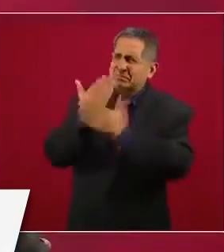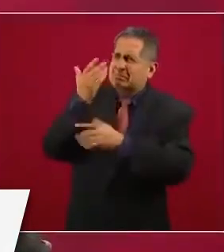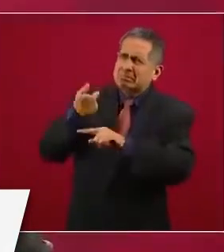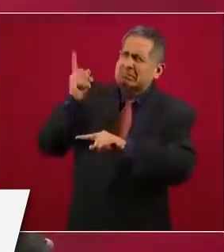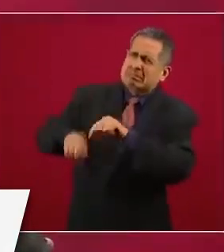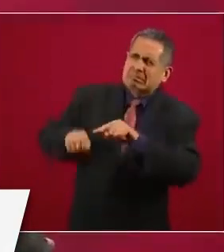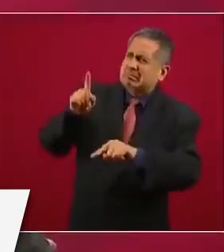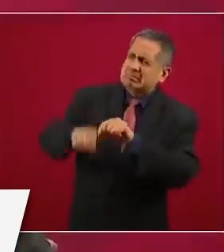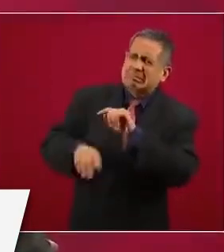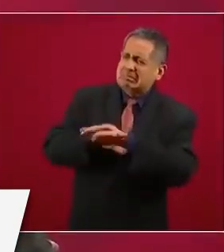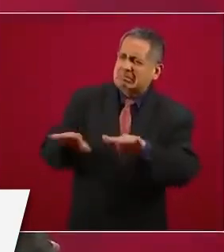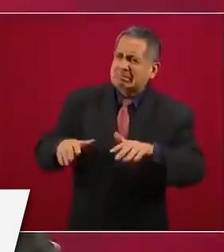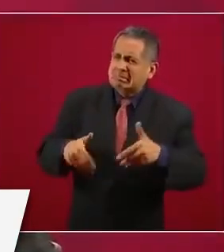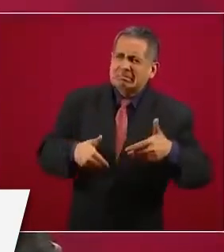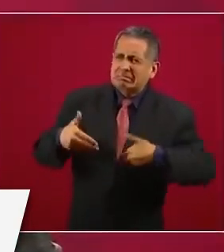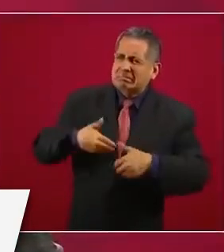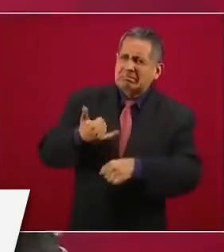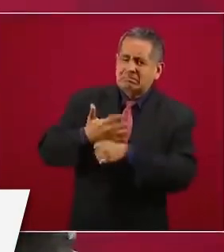molesta.